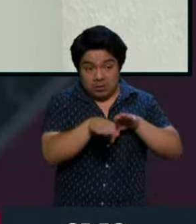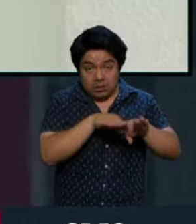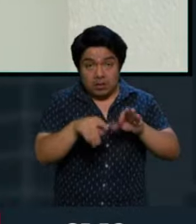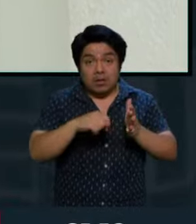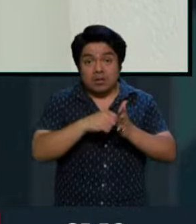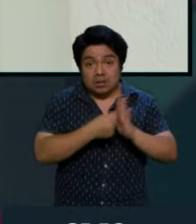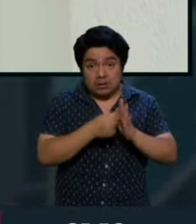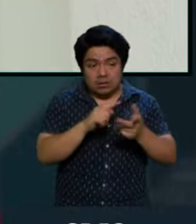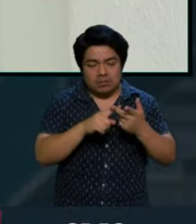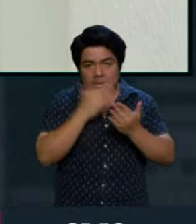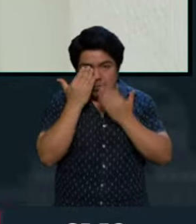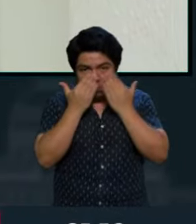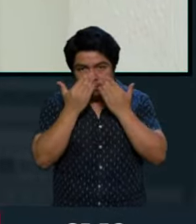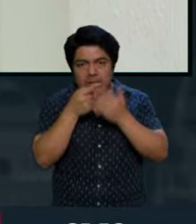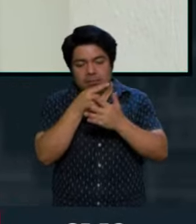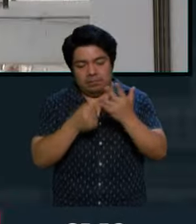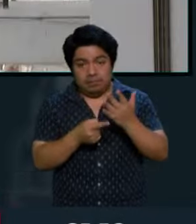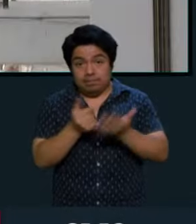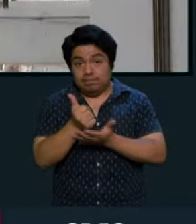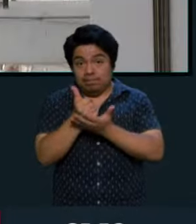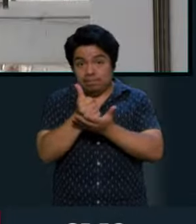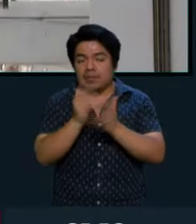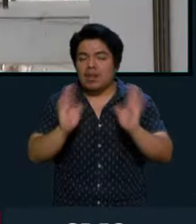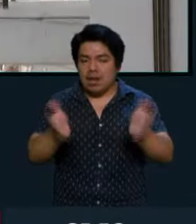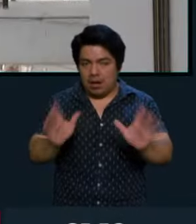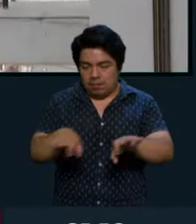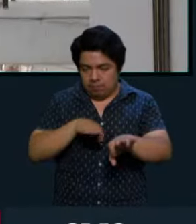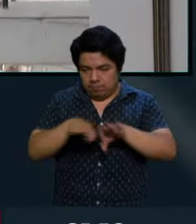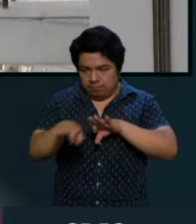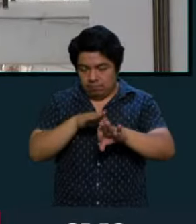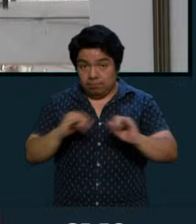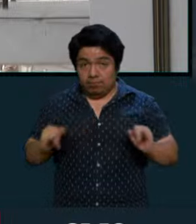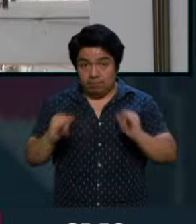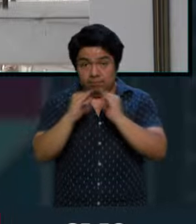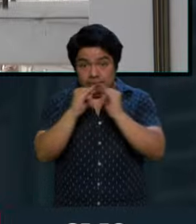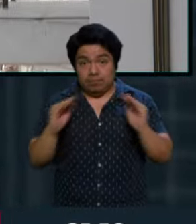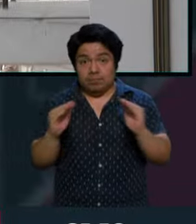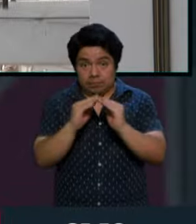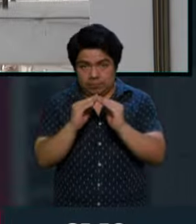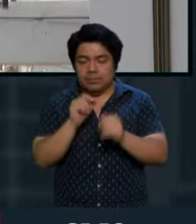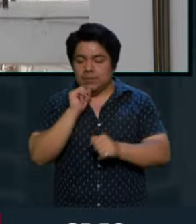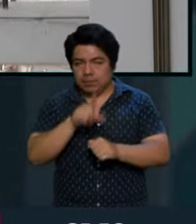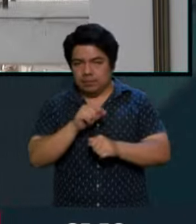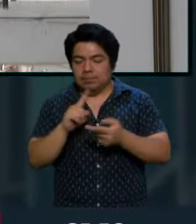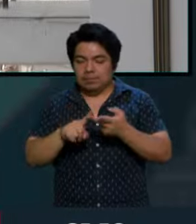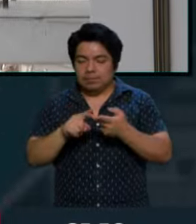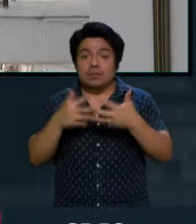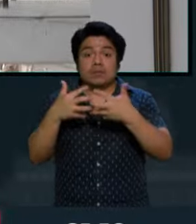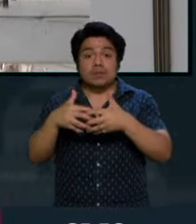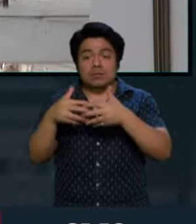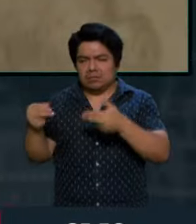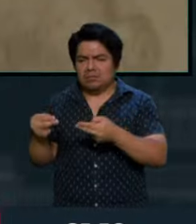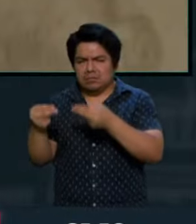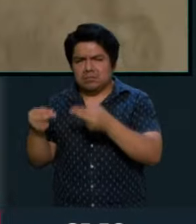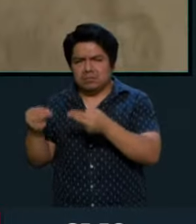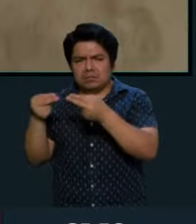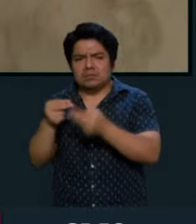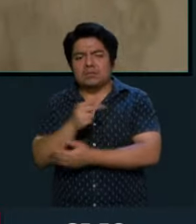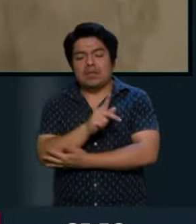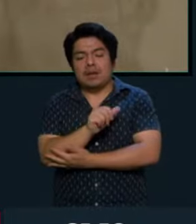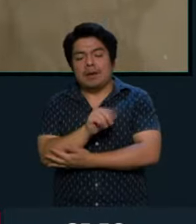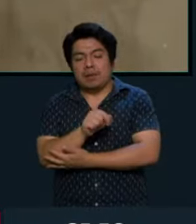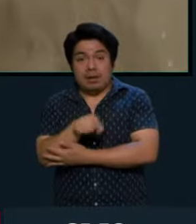análisis, y habiendo trabajado ya también con el Instituto de Vivienda, con la empresa paraestatal